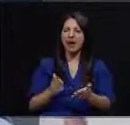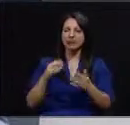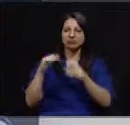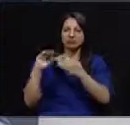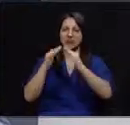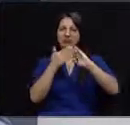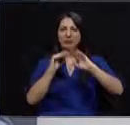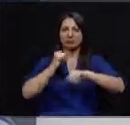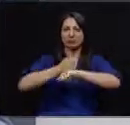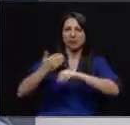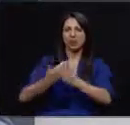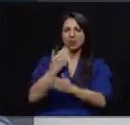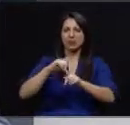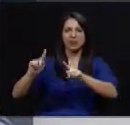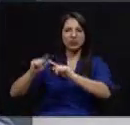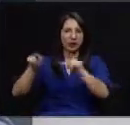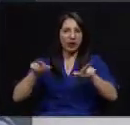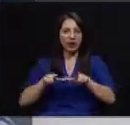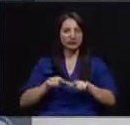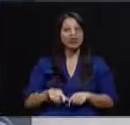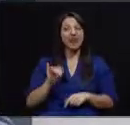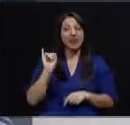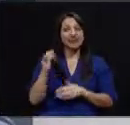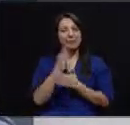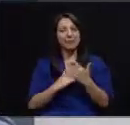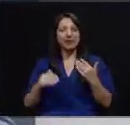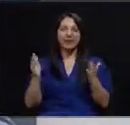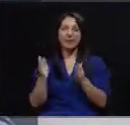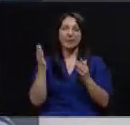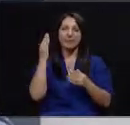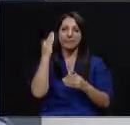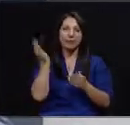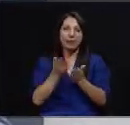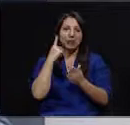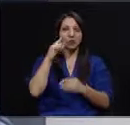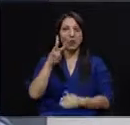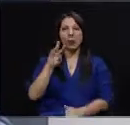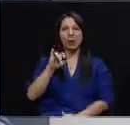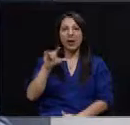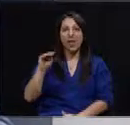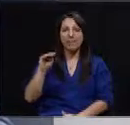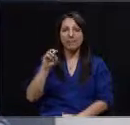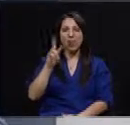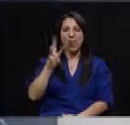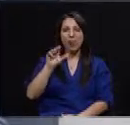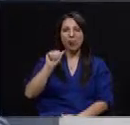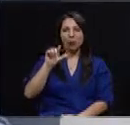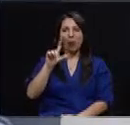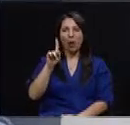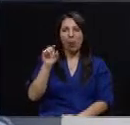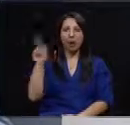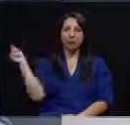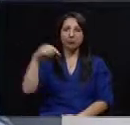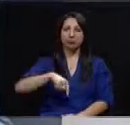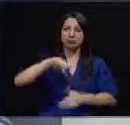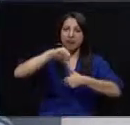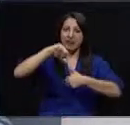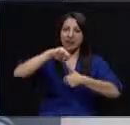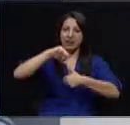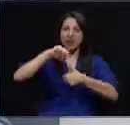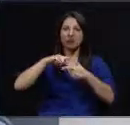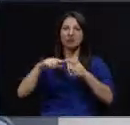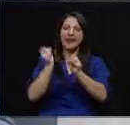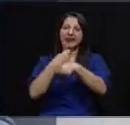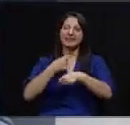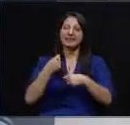la civilización a todos los lugares. Esa fue en parte la motivación de que William Walker llegara a Centroamérica y de que se